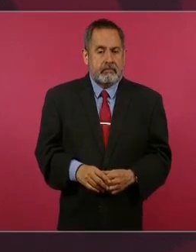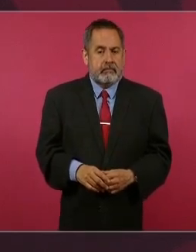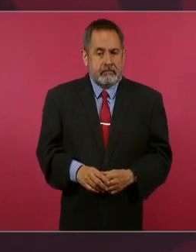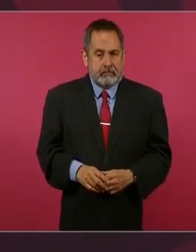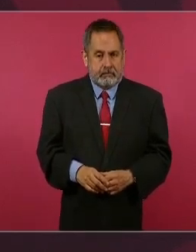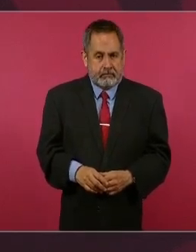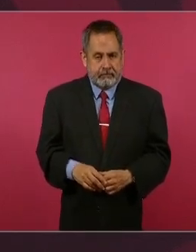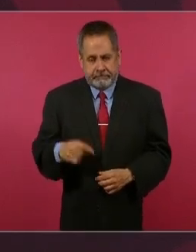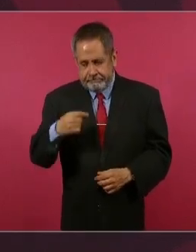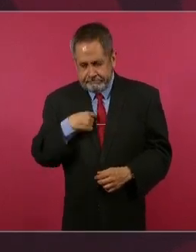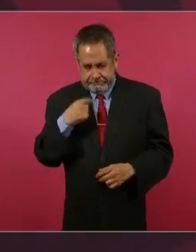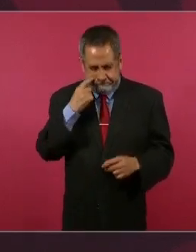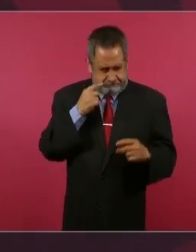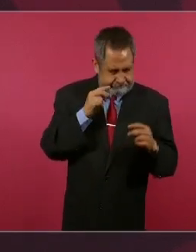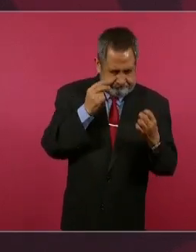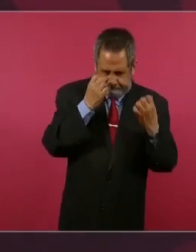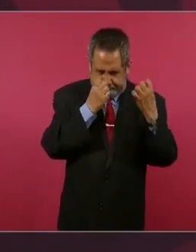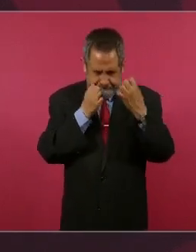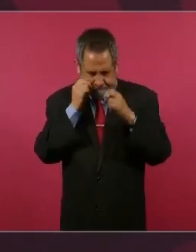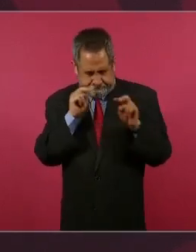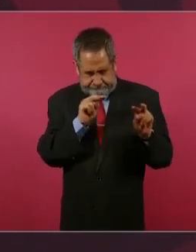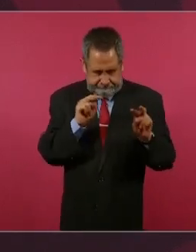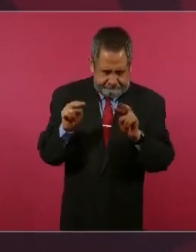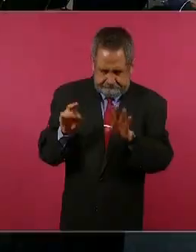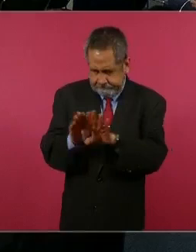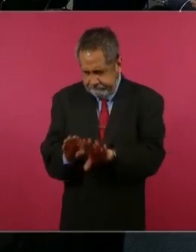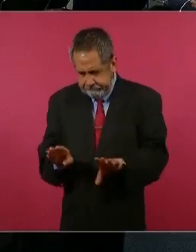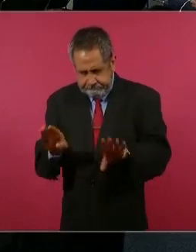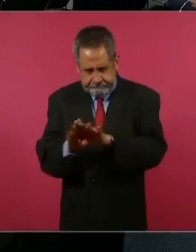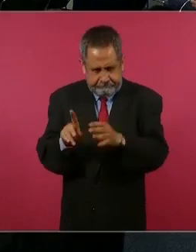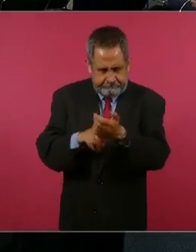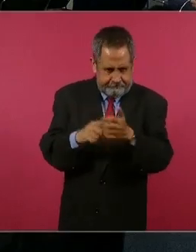pendiente de